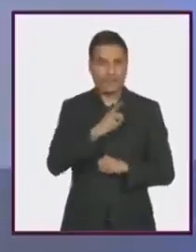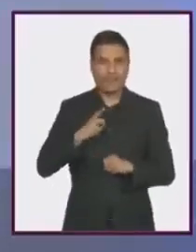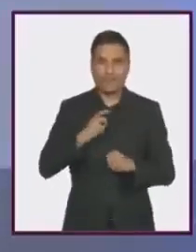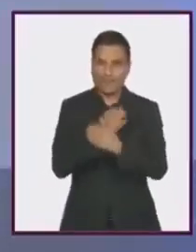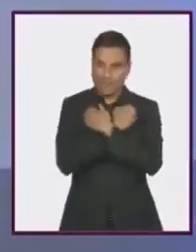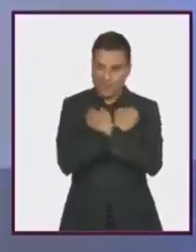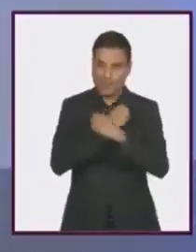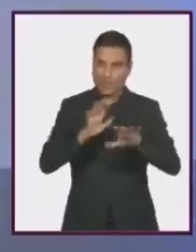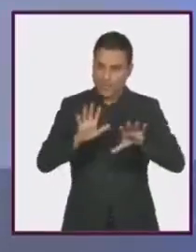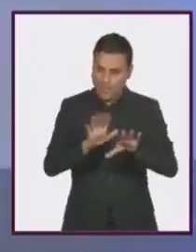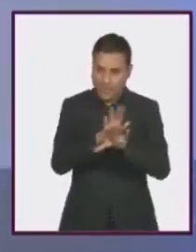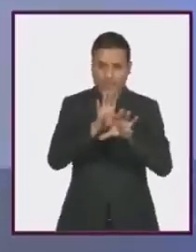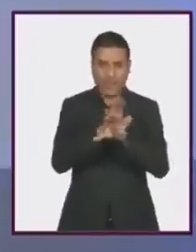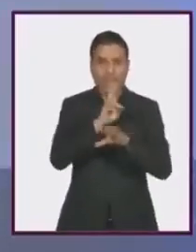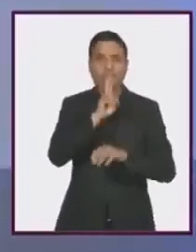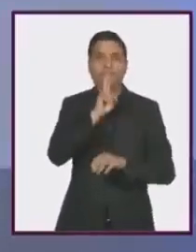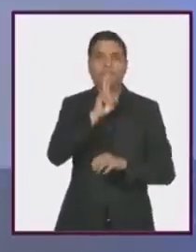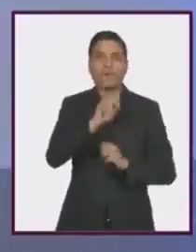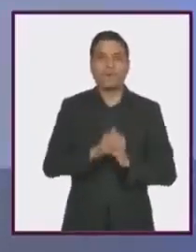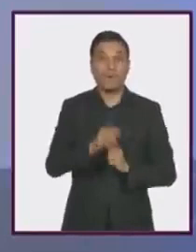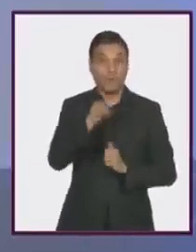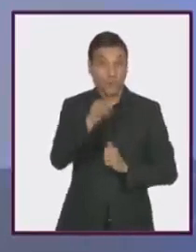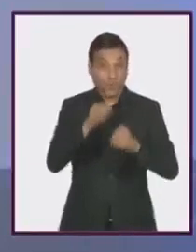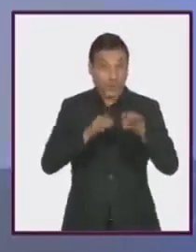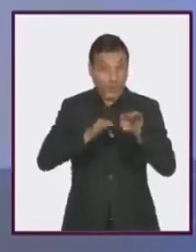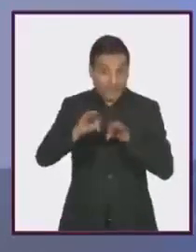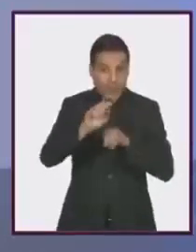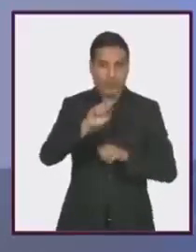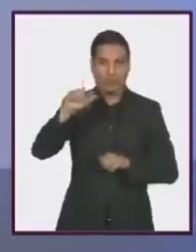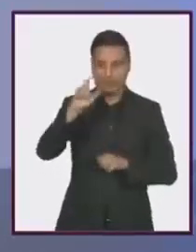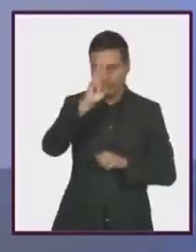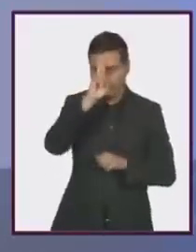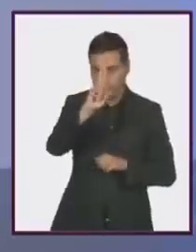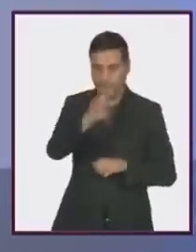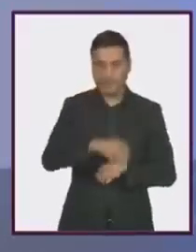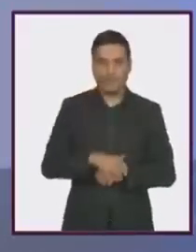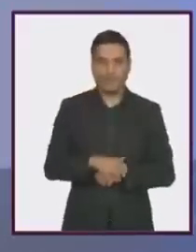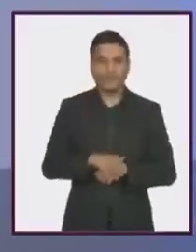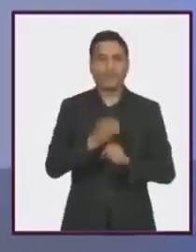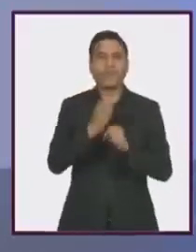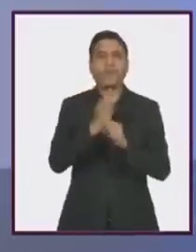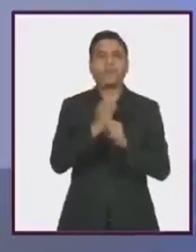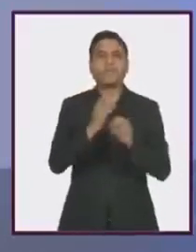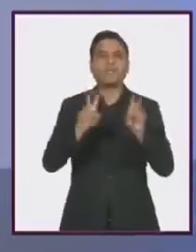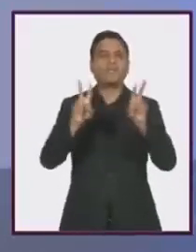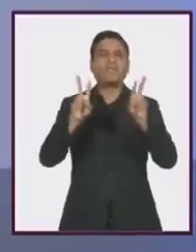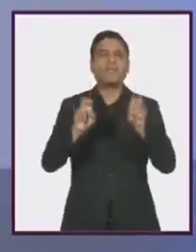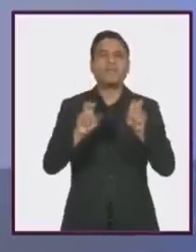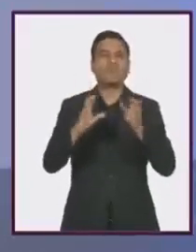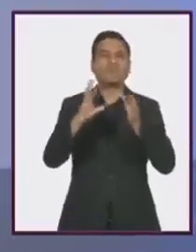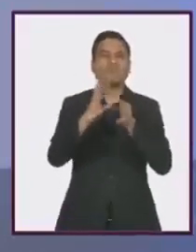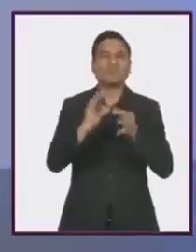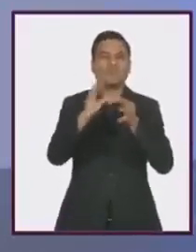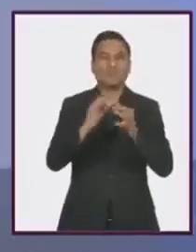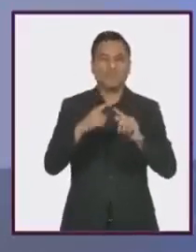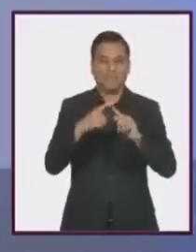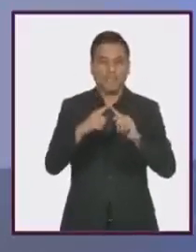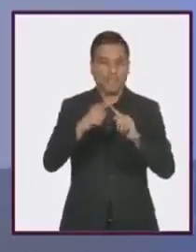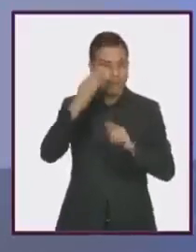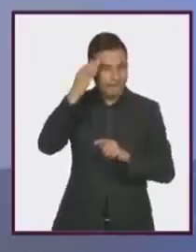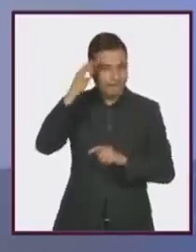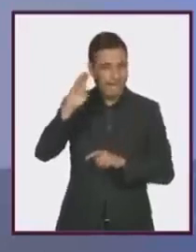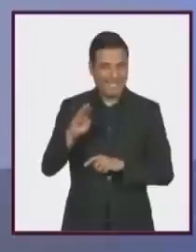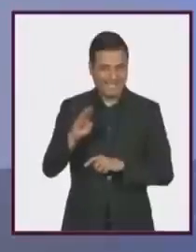y promover su autonomía profesional. La presentación de este tema está a cargo de la maestra Xochitl Leticia